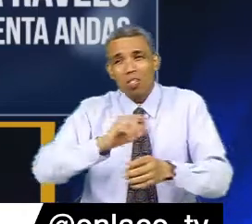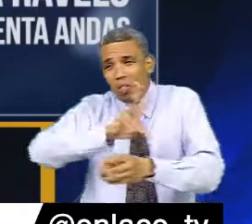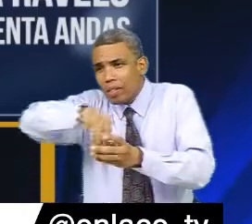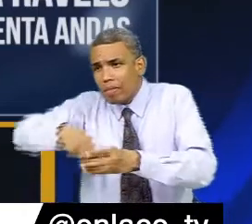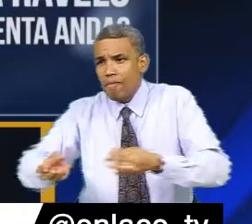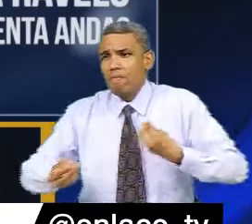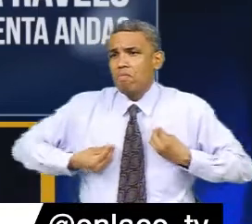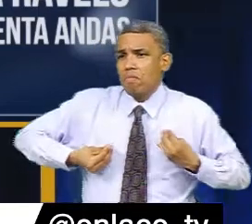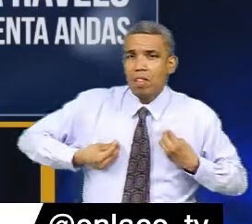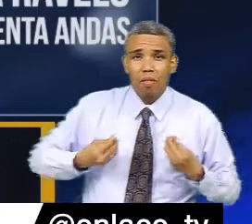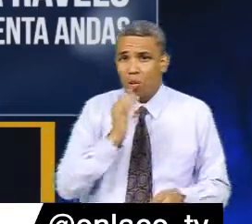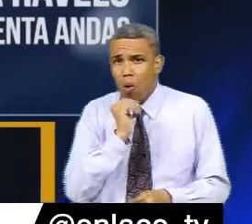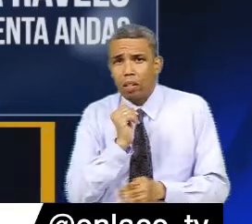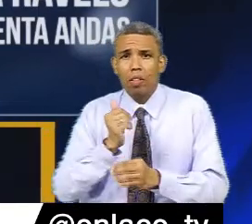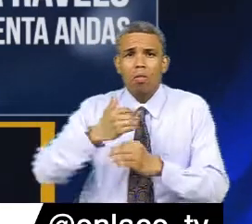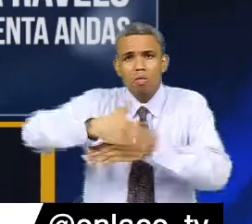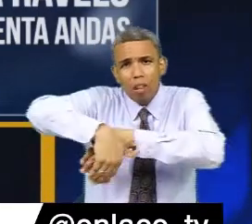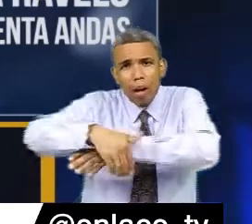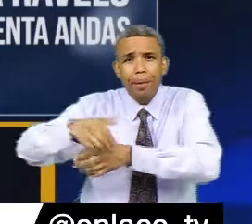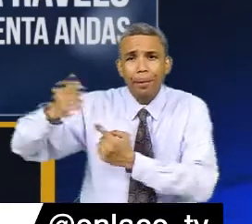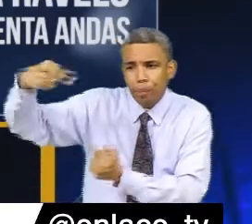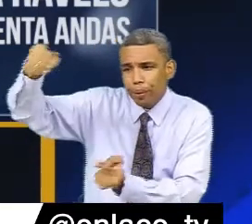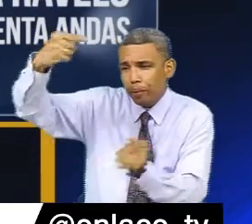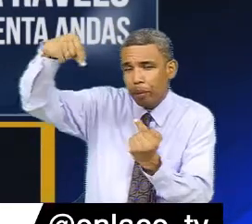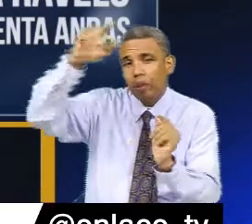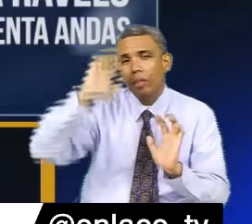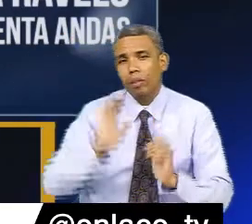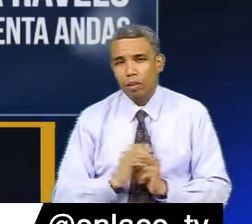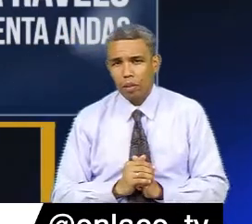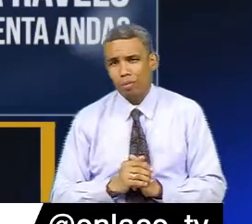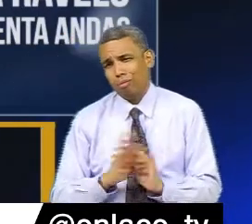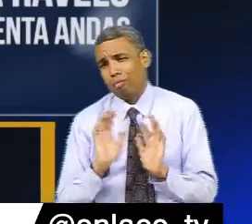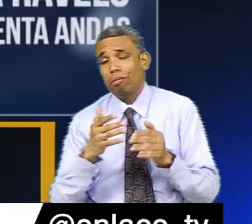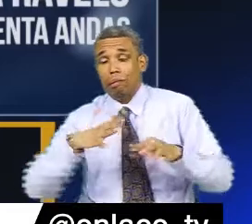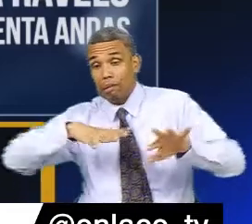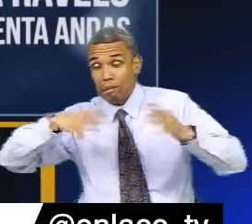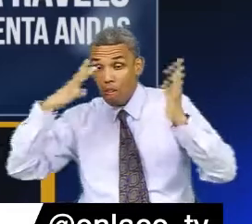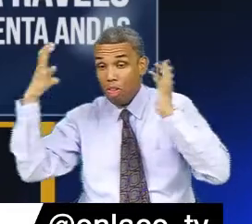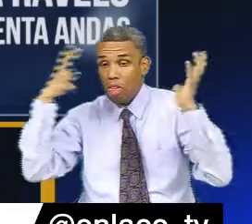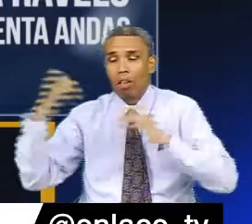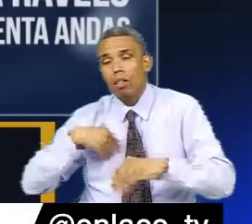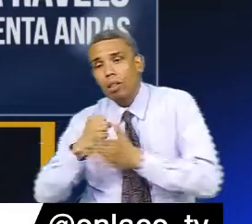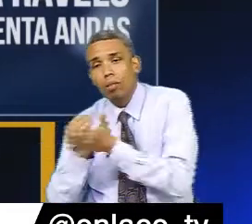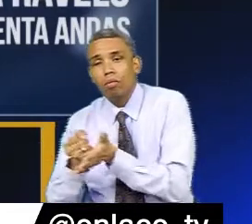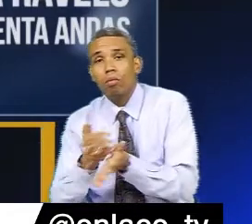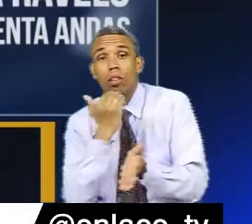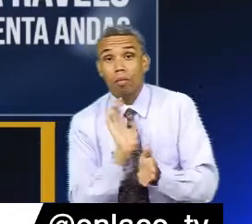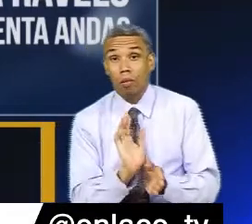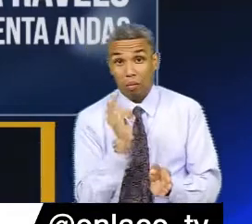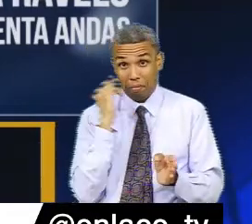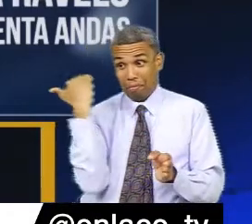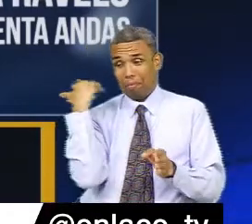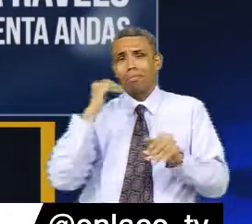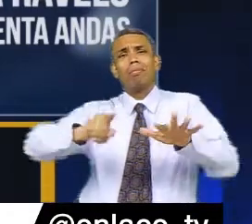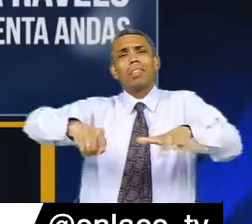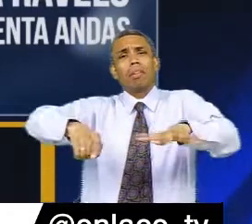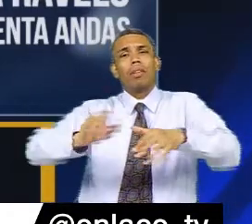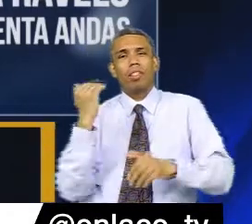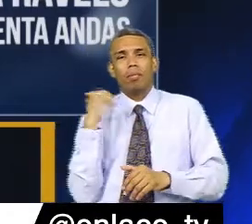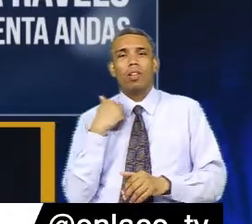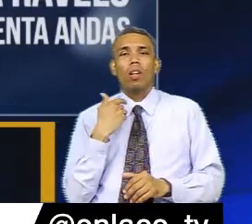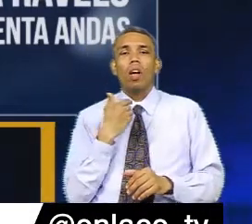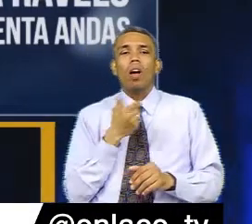es que hay 6 personas con VIH. Hace 4 meses una joven habitante de la calle dio a luz a un bebé y